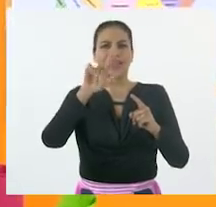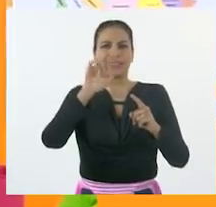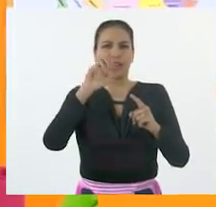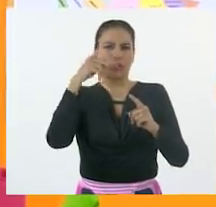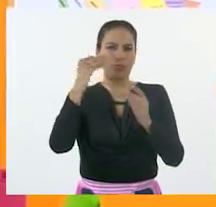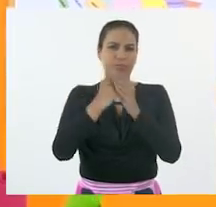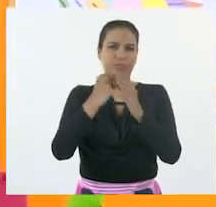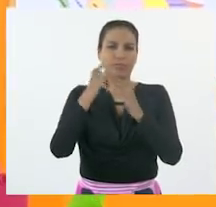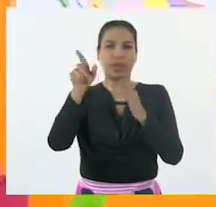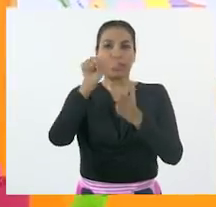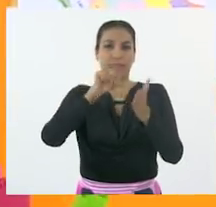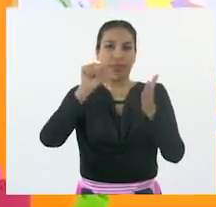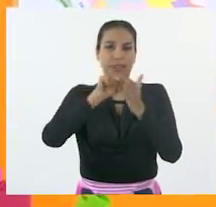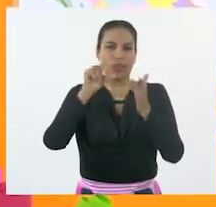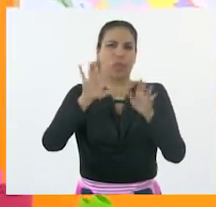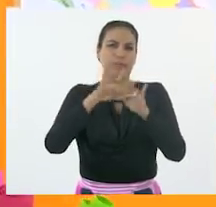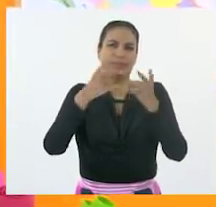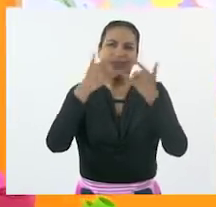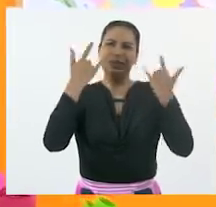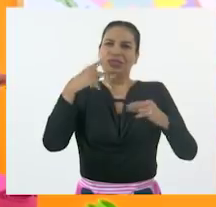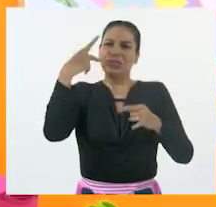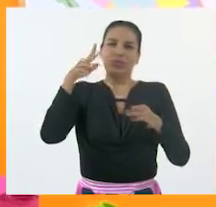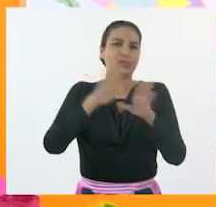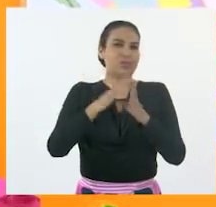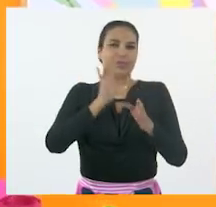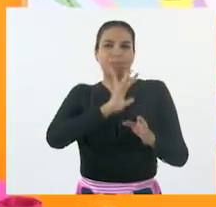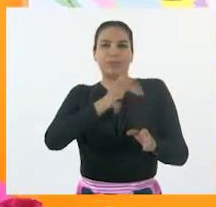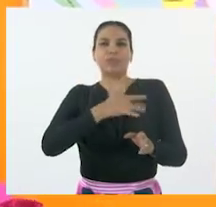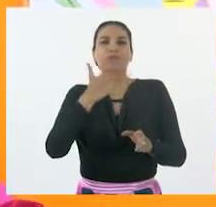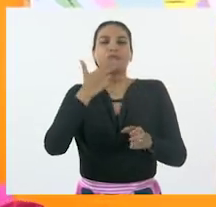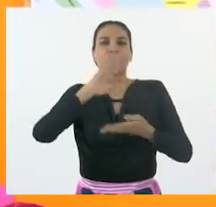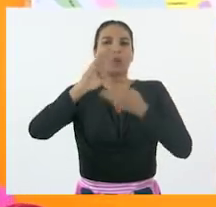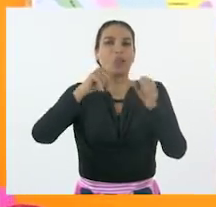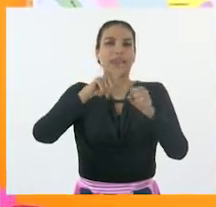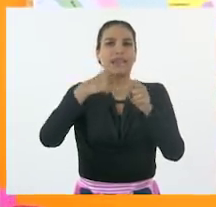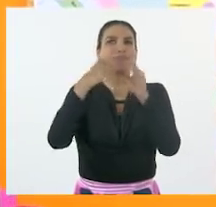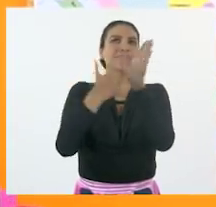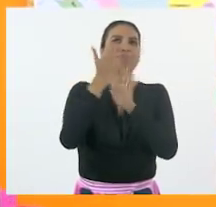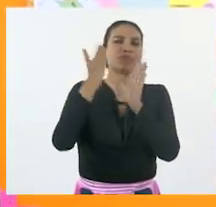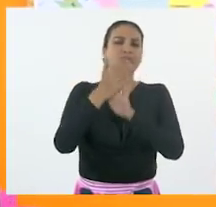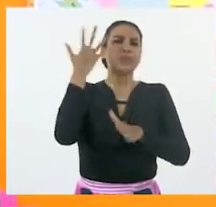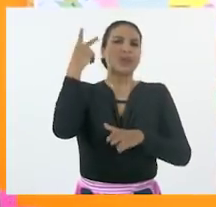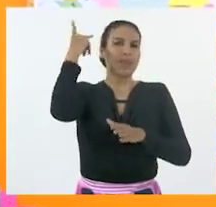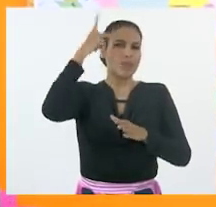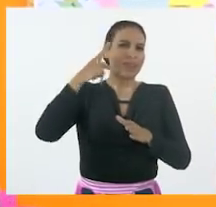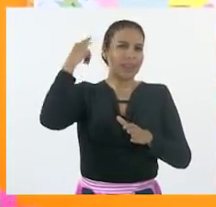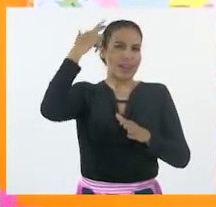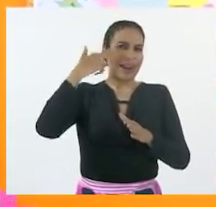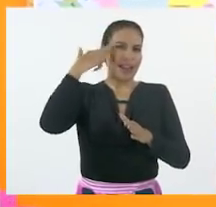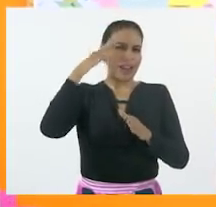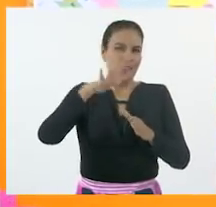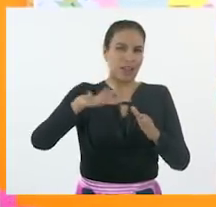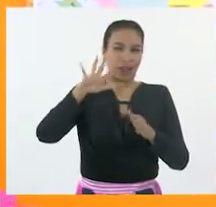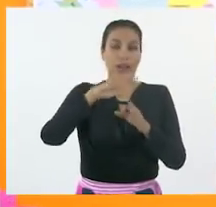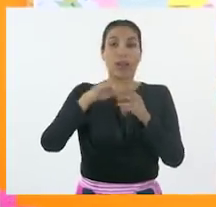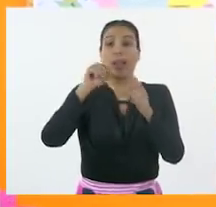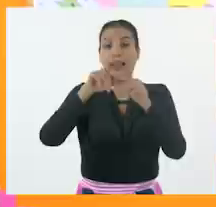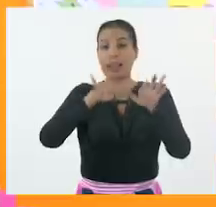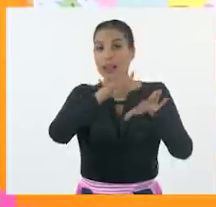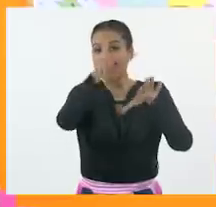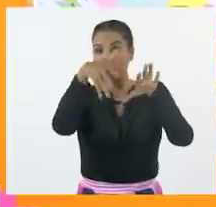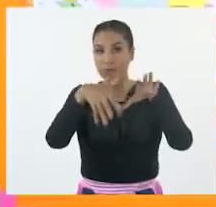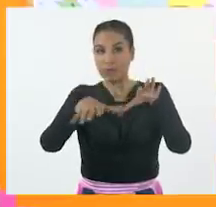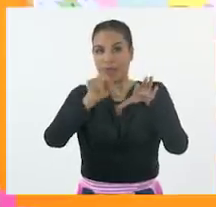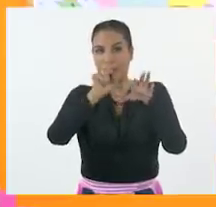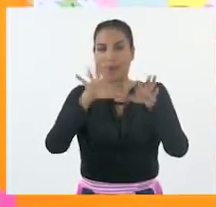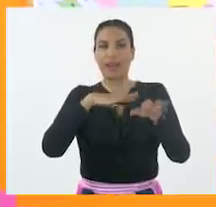fue nombrado Patrimonio Mundial por sus extraordinarias edificaciones de herencia virreinal. Prueba de ello es su acueducto